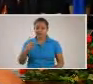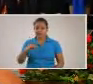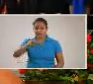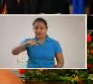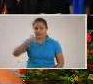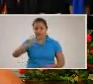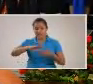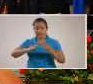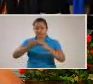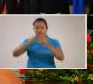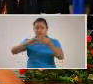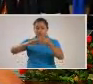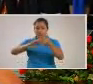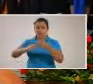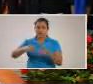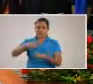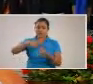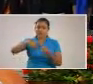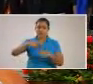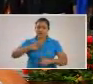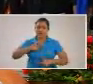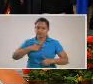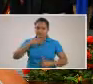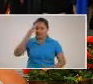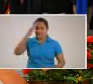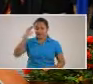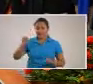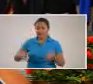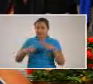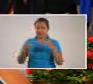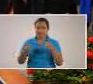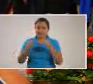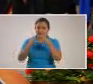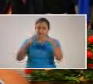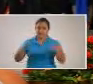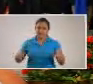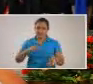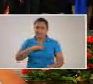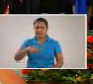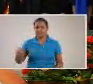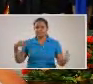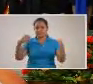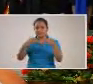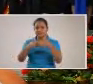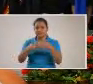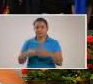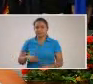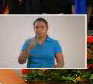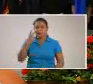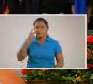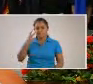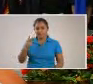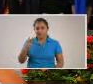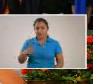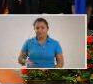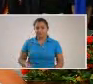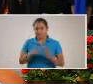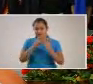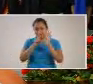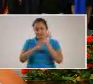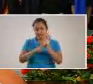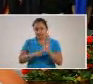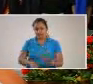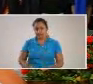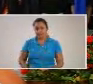sabed entonces que su desolación está cerca. Pero mire cómo dice, y con esto yo termino, mire este versículo: